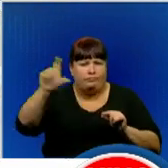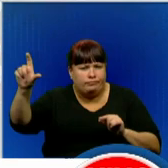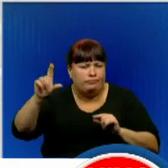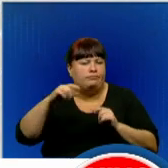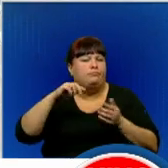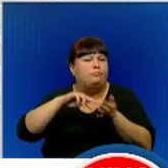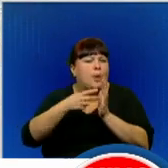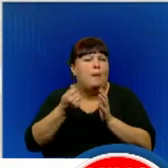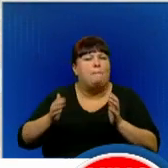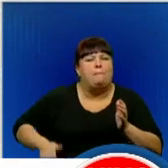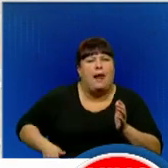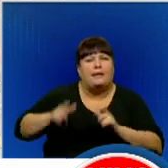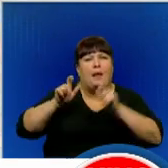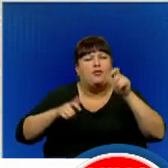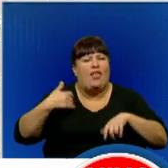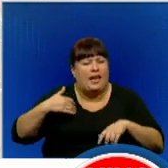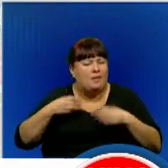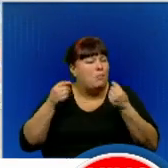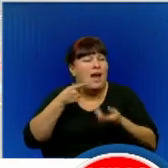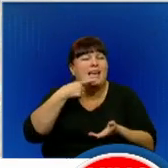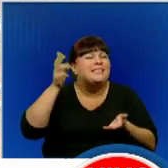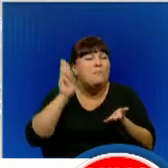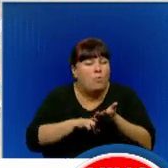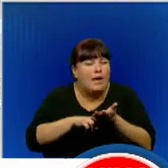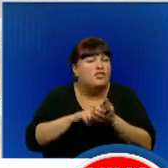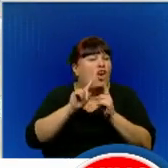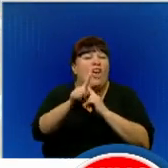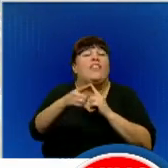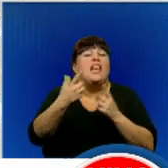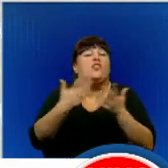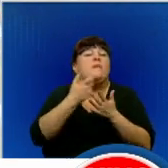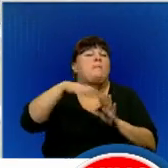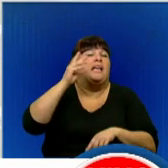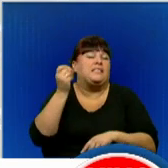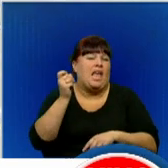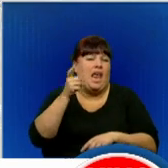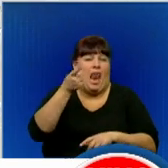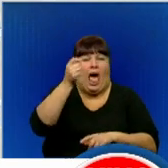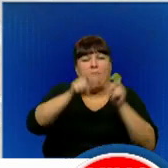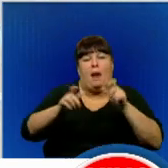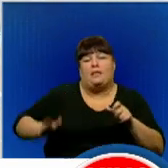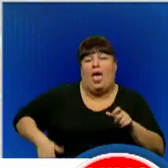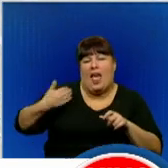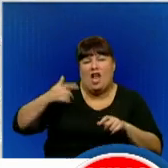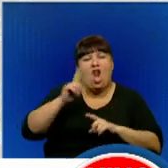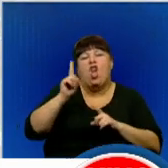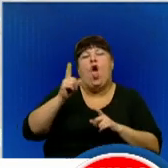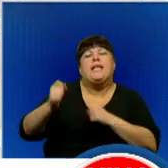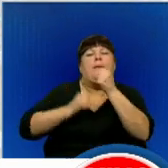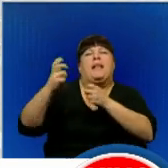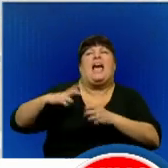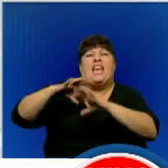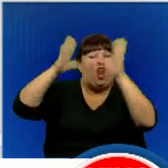sigue afectando el bolsillo de los argentinos porque este es un impuesto que impacta directamente al bolsillo del argentino no a los sectores